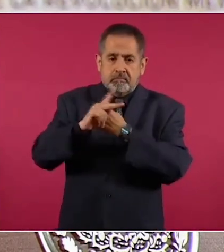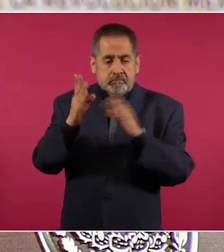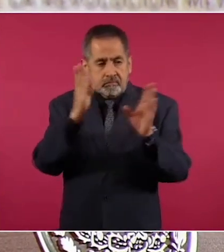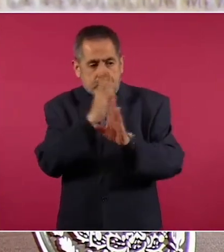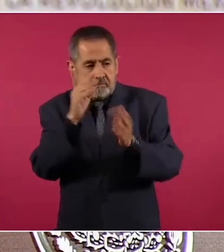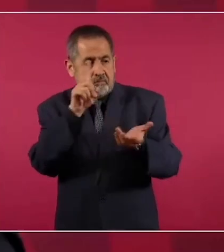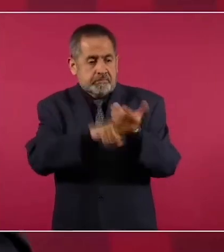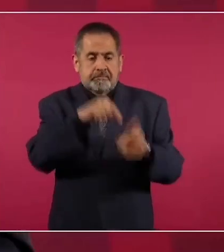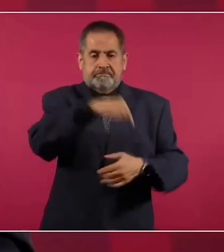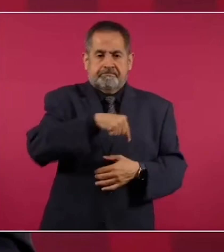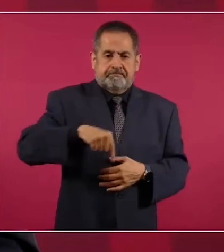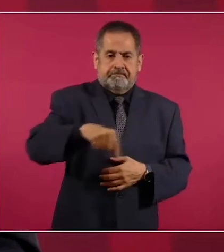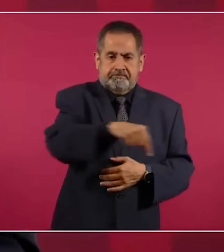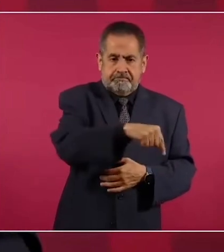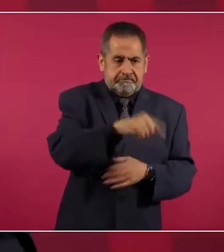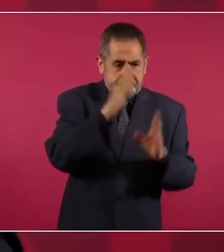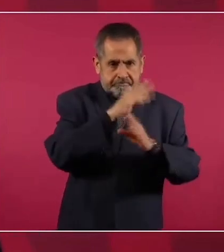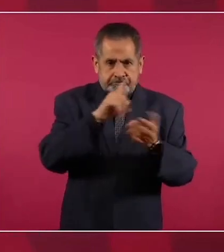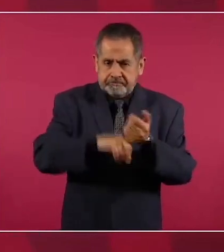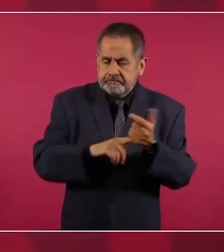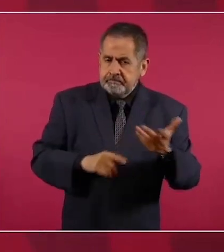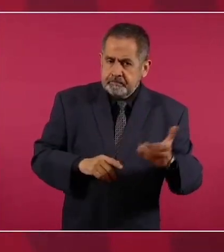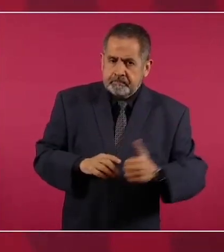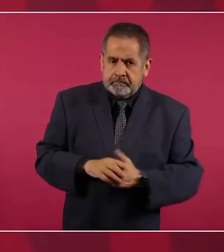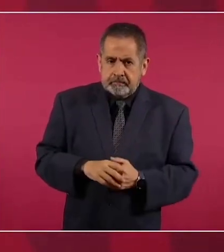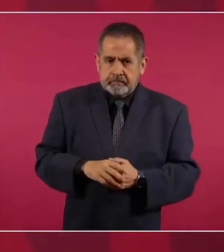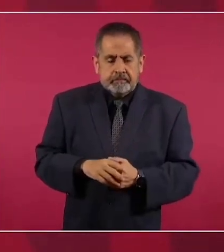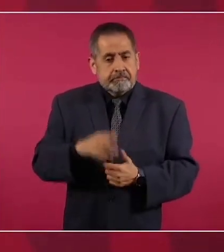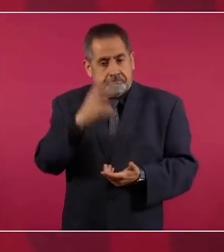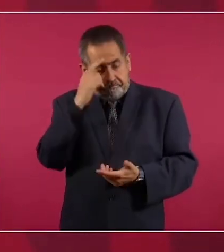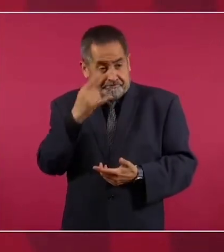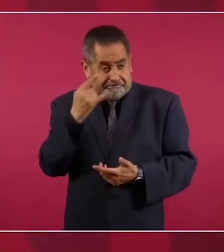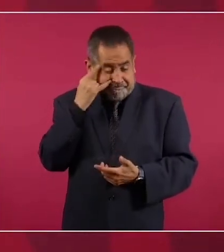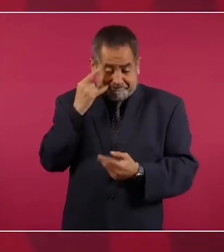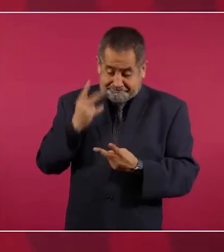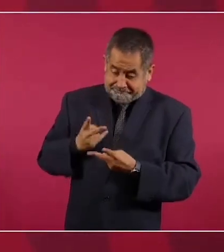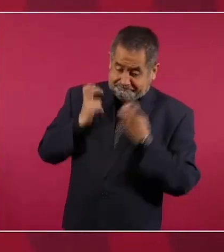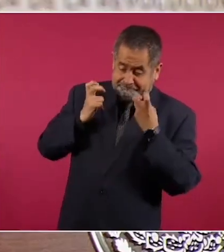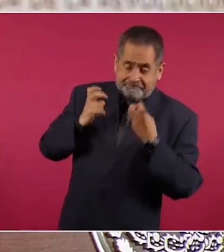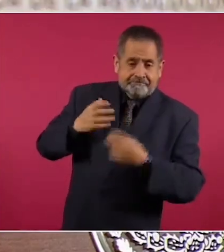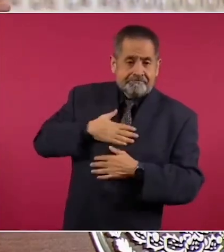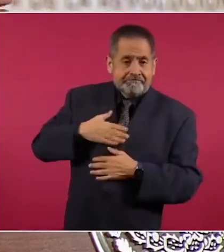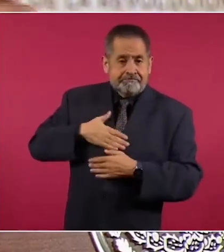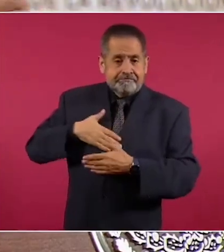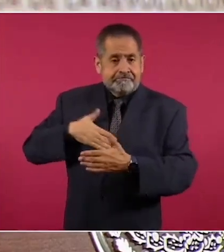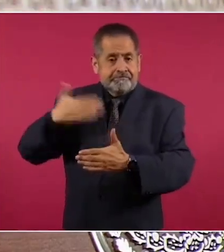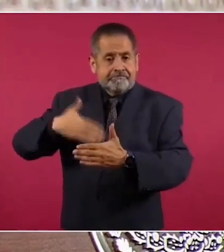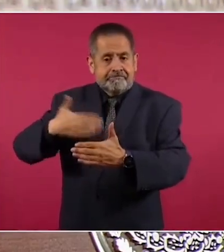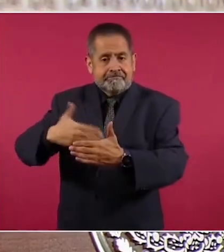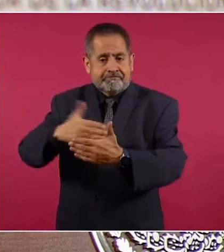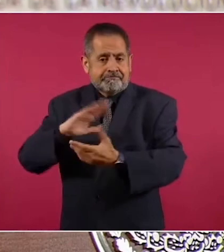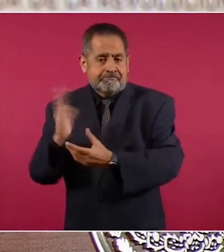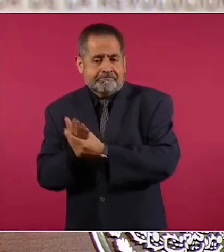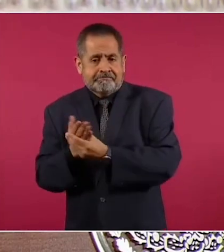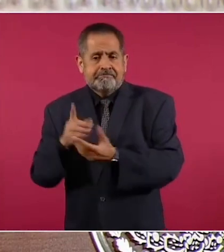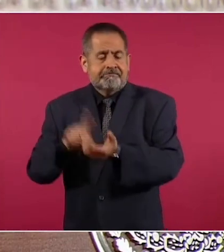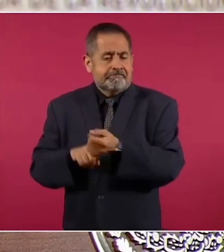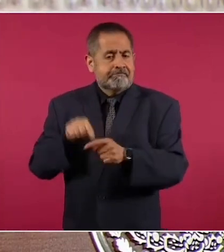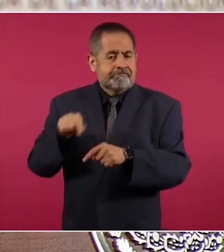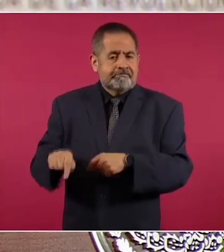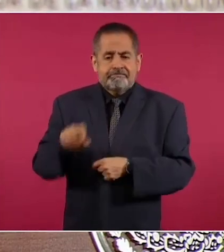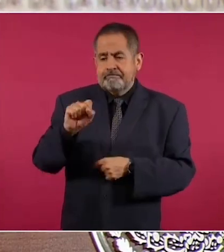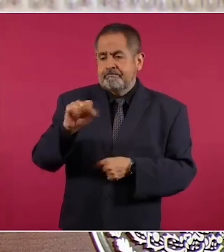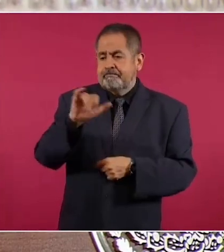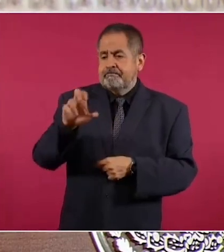Espían adentro, bueno, hackearon los archivos de